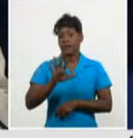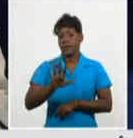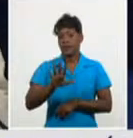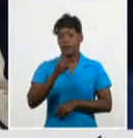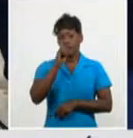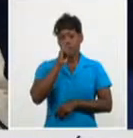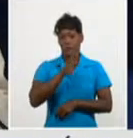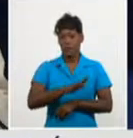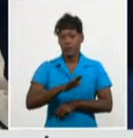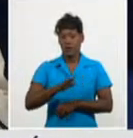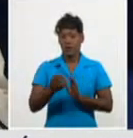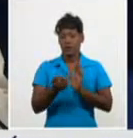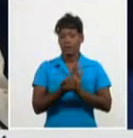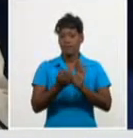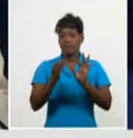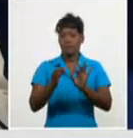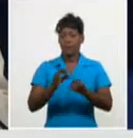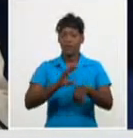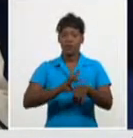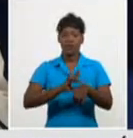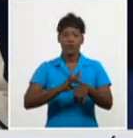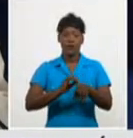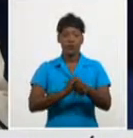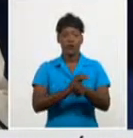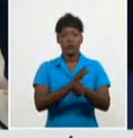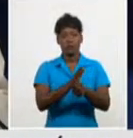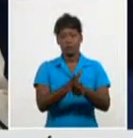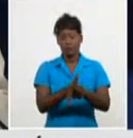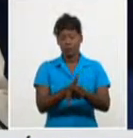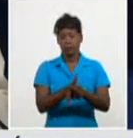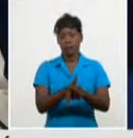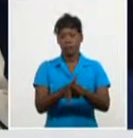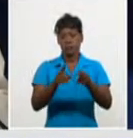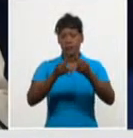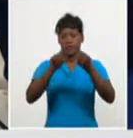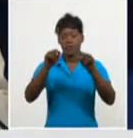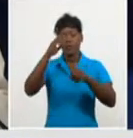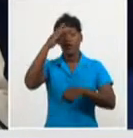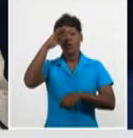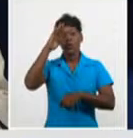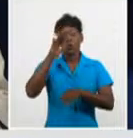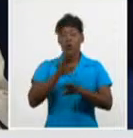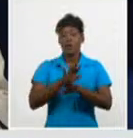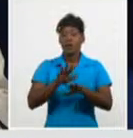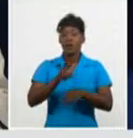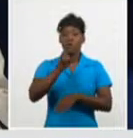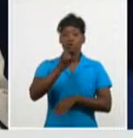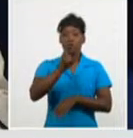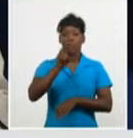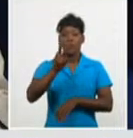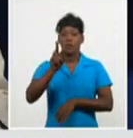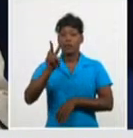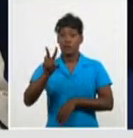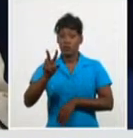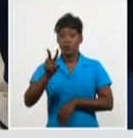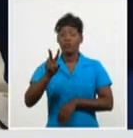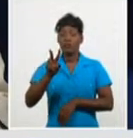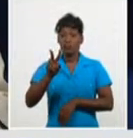niños confirmados con la enfermedad en nuestro país, de los cuales ya 222, o sea,